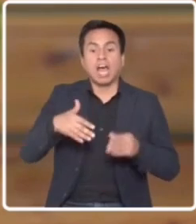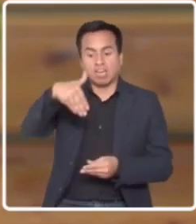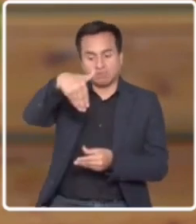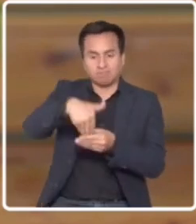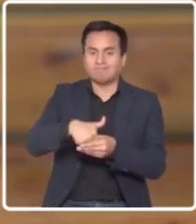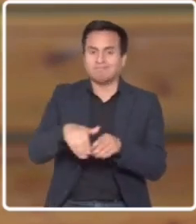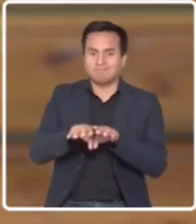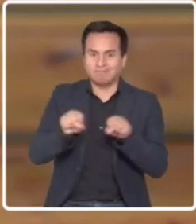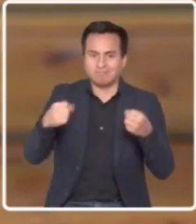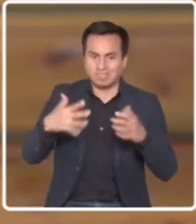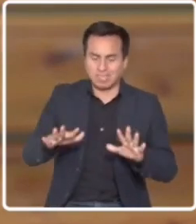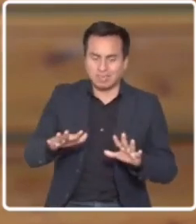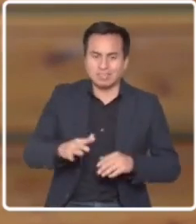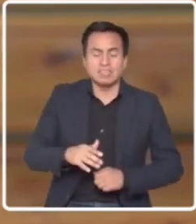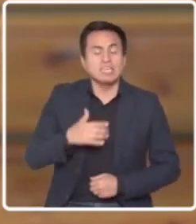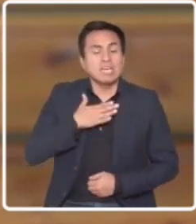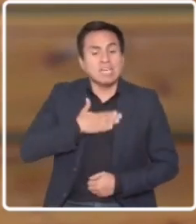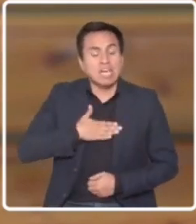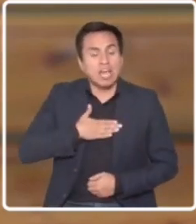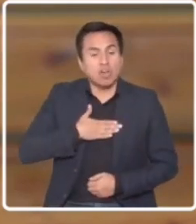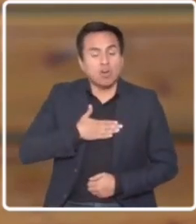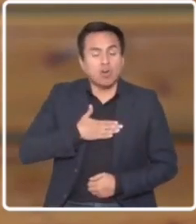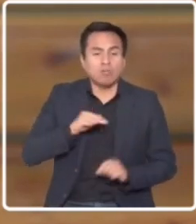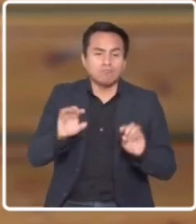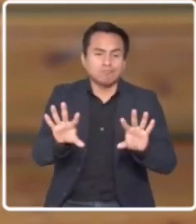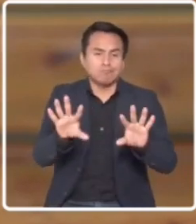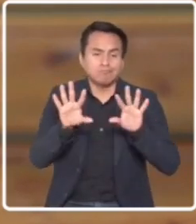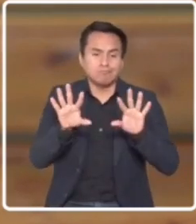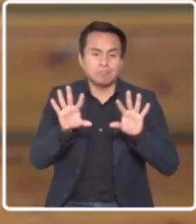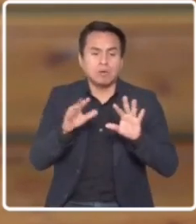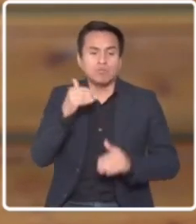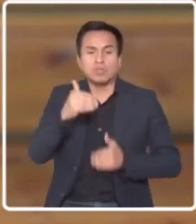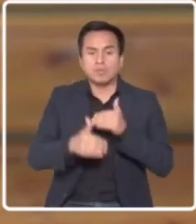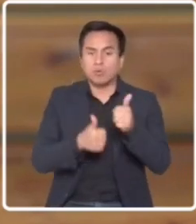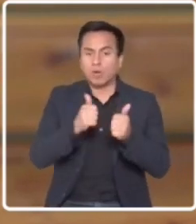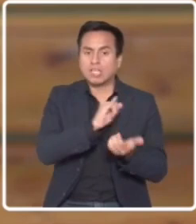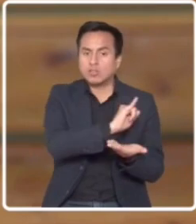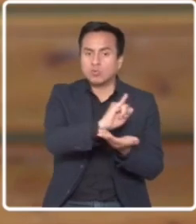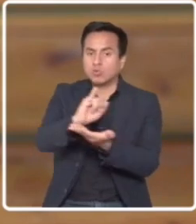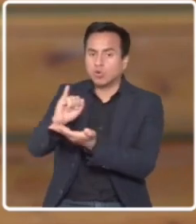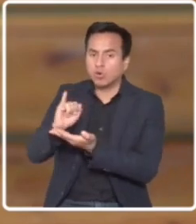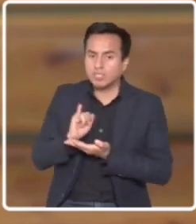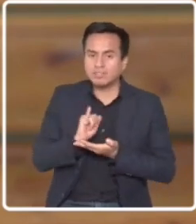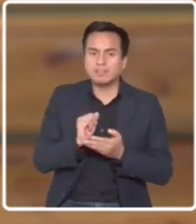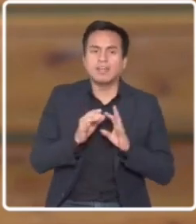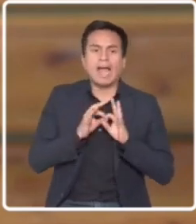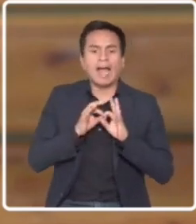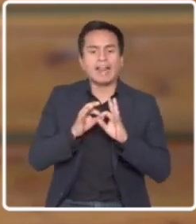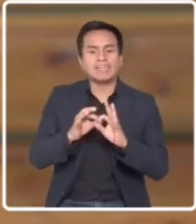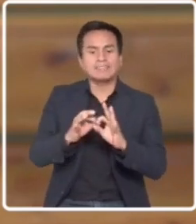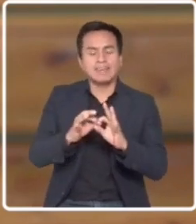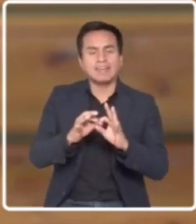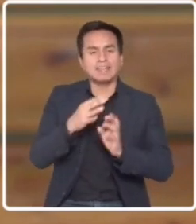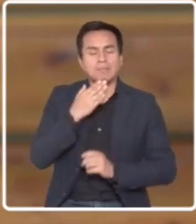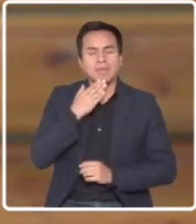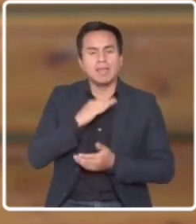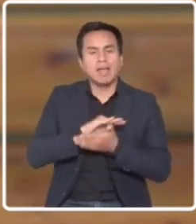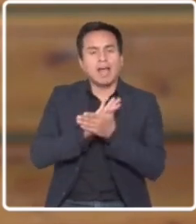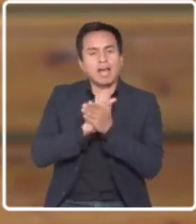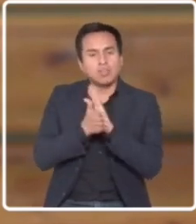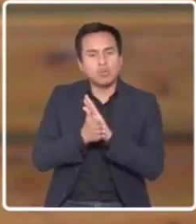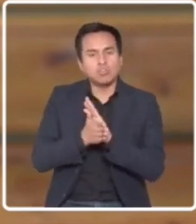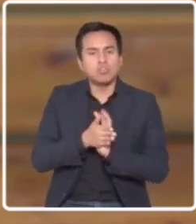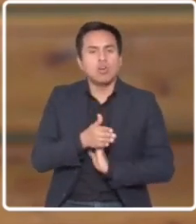mi sufragio y quiero destacar, por cierto, el buen funcionamiento de las instituciones, agradecerle a todos